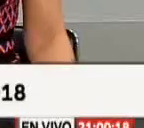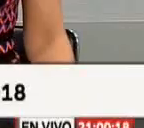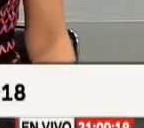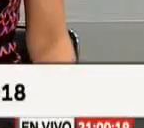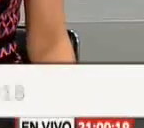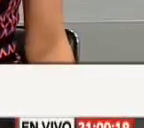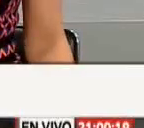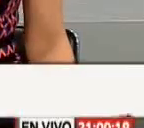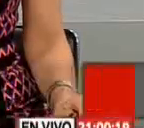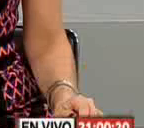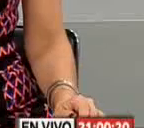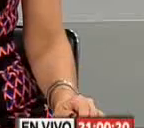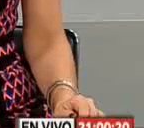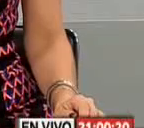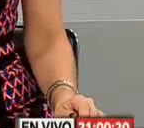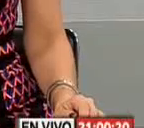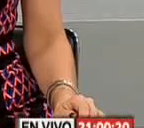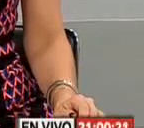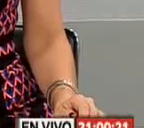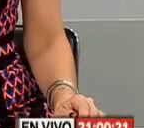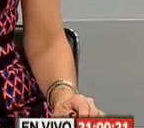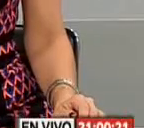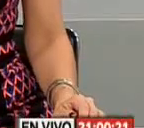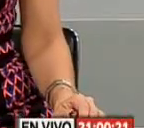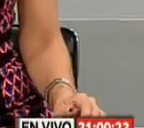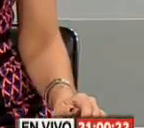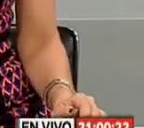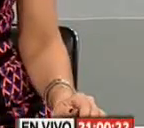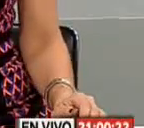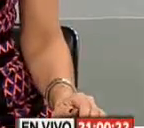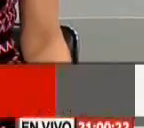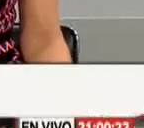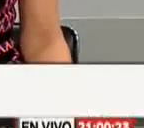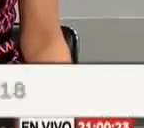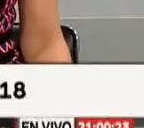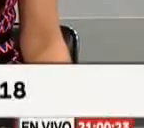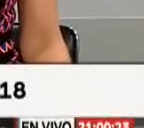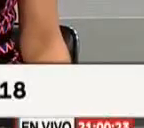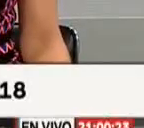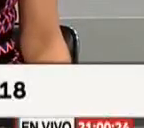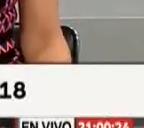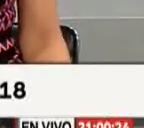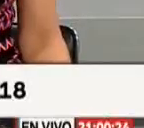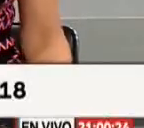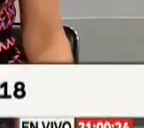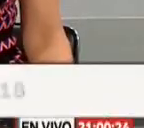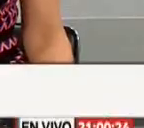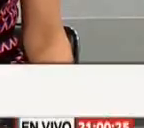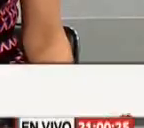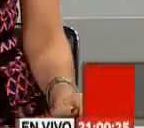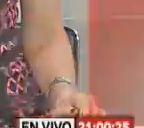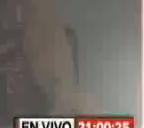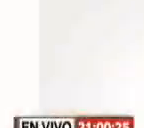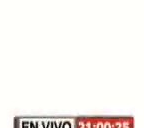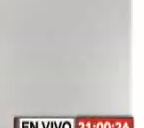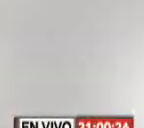¿Qué tal, amigos? Muy buenas noches. Bienvenidos a Telediario Estelar. Enseguida las noticias más importantes.